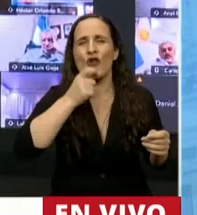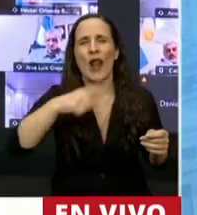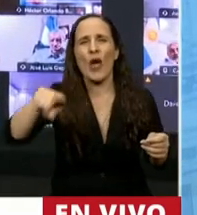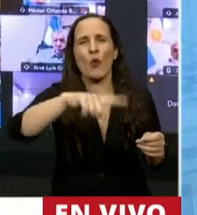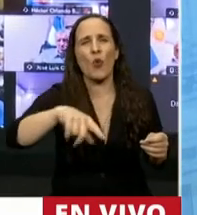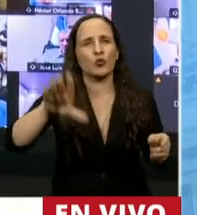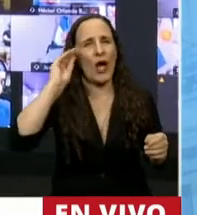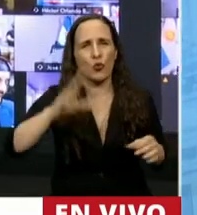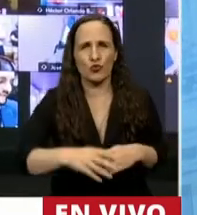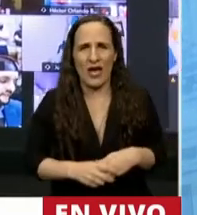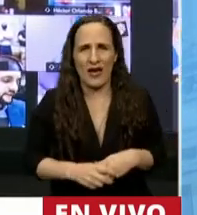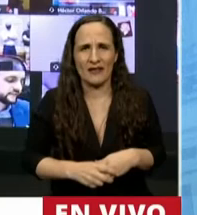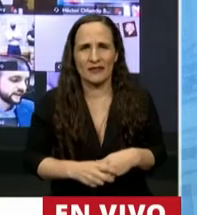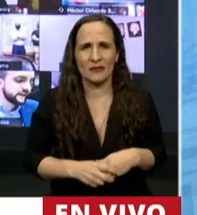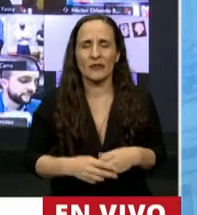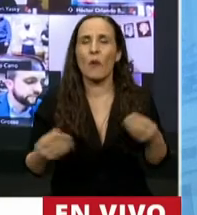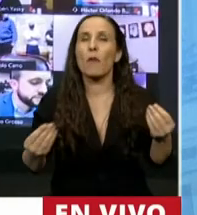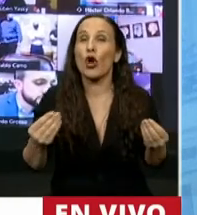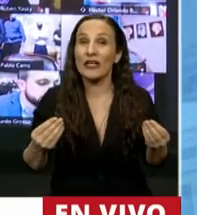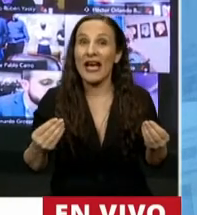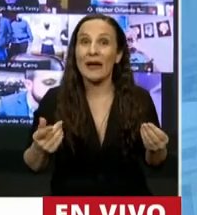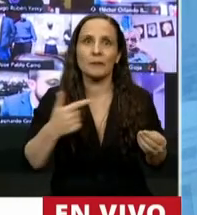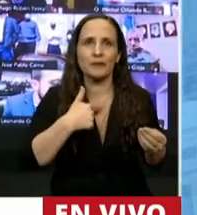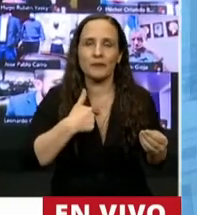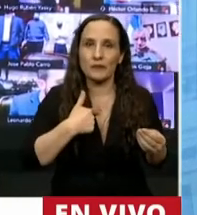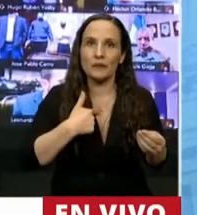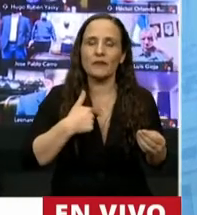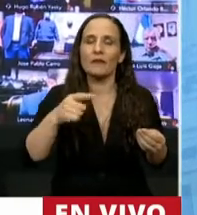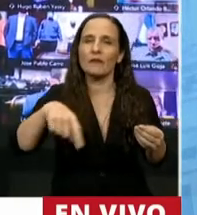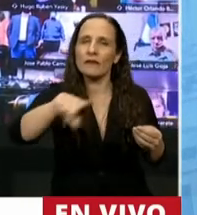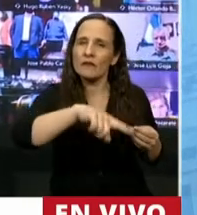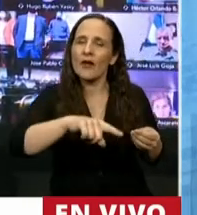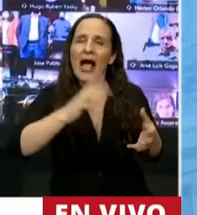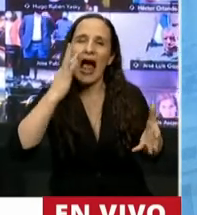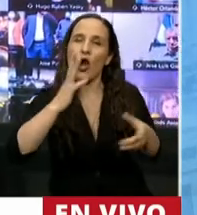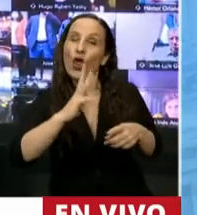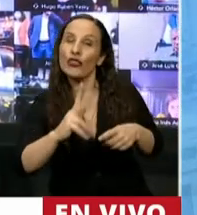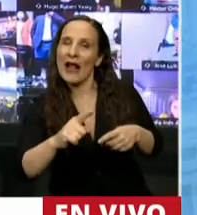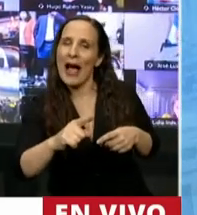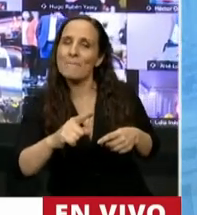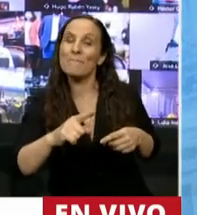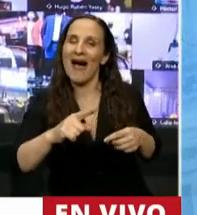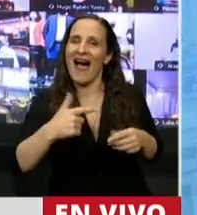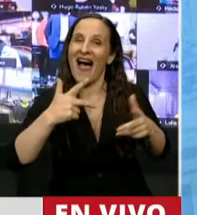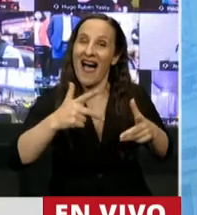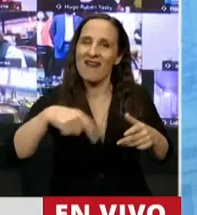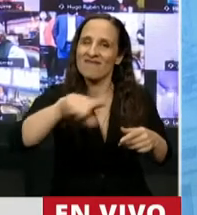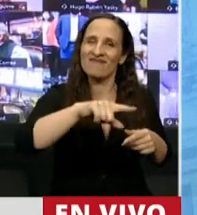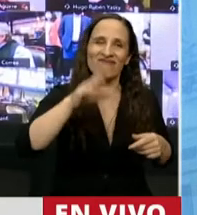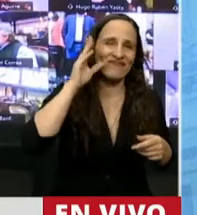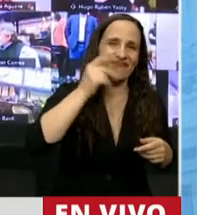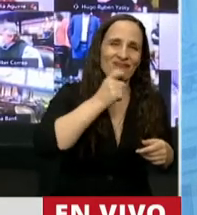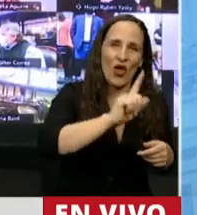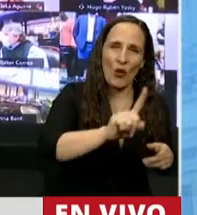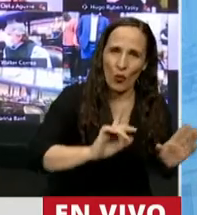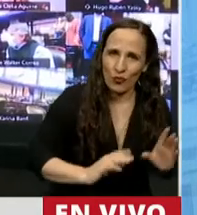no les gusta escuchar, porque cuando uno hace de la trampa un estilo, les cuesta escuchar. Yo les